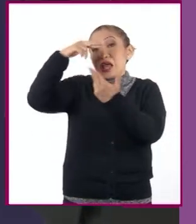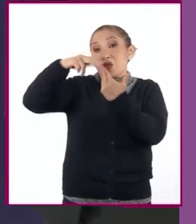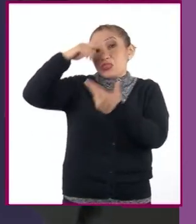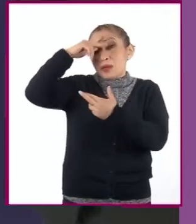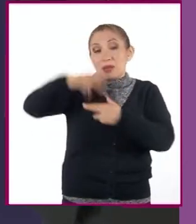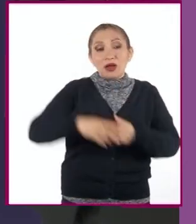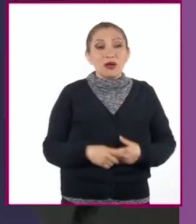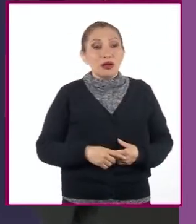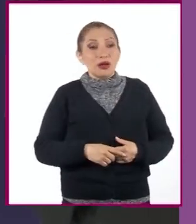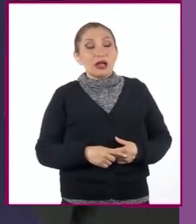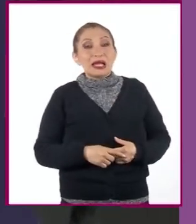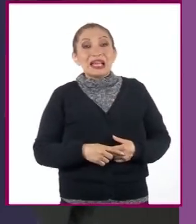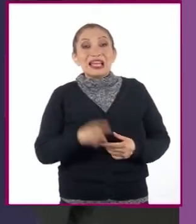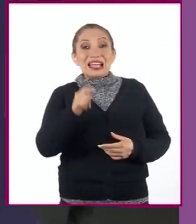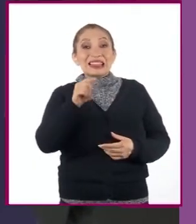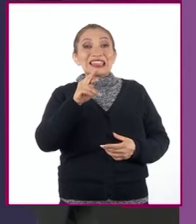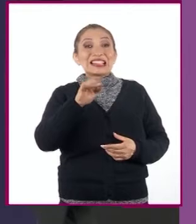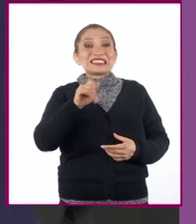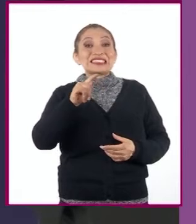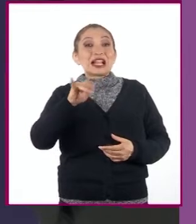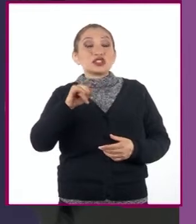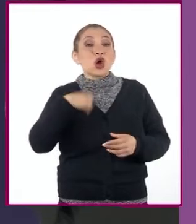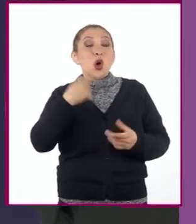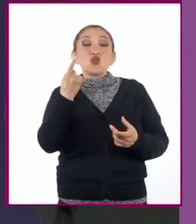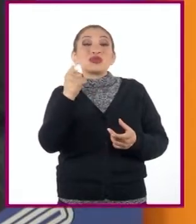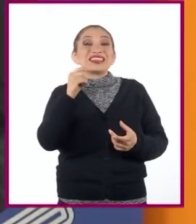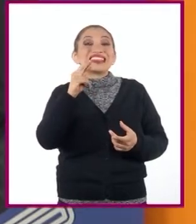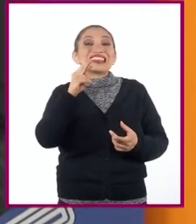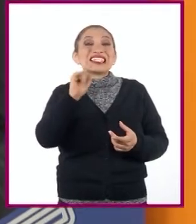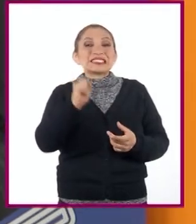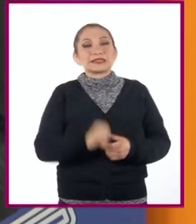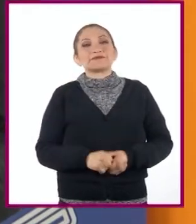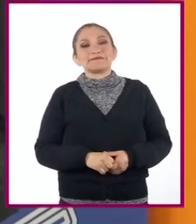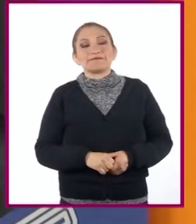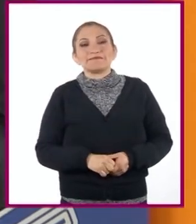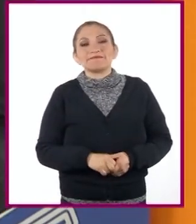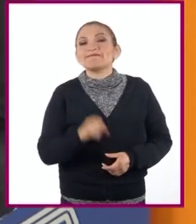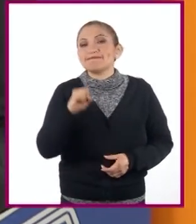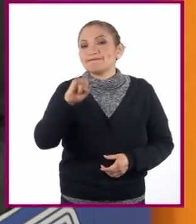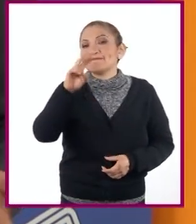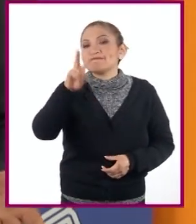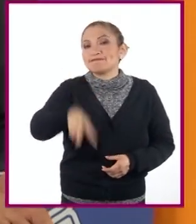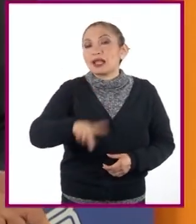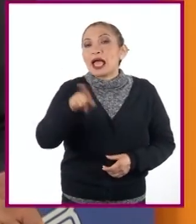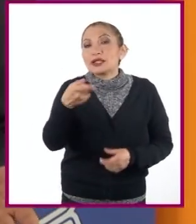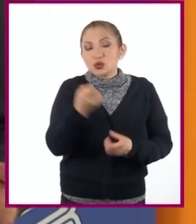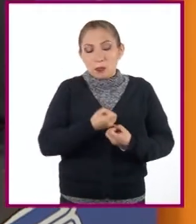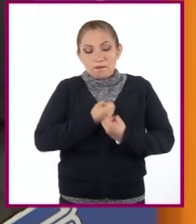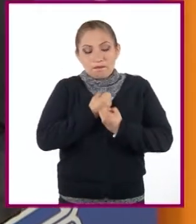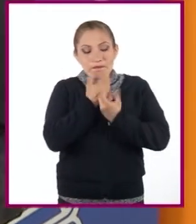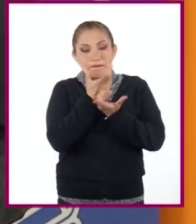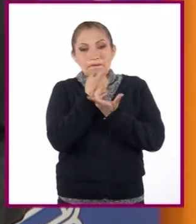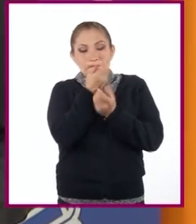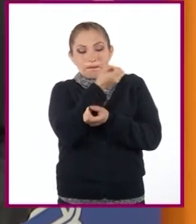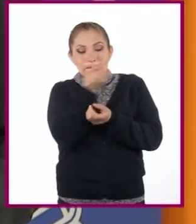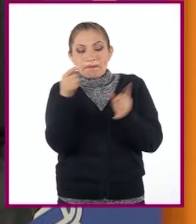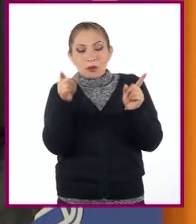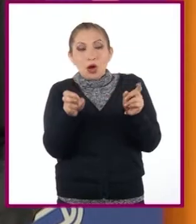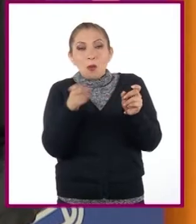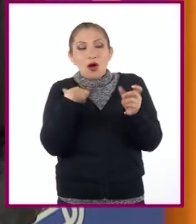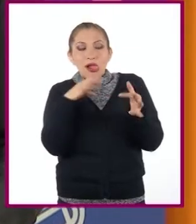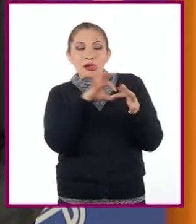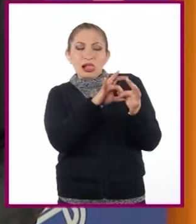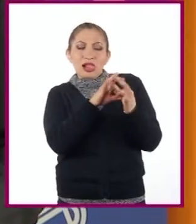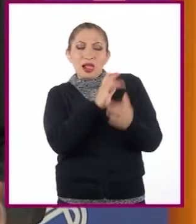de México, en un tris-tras o solo en un tris. Así es una expresión que nos hace sentir